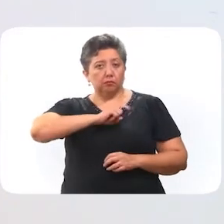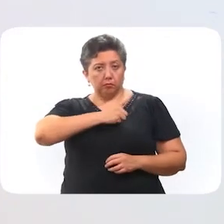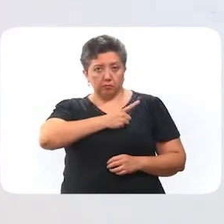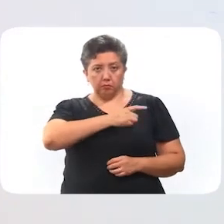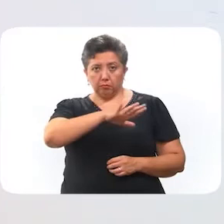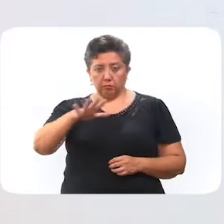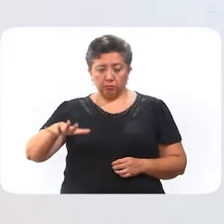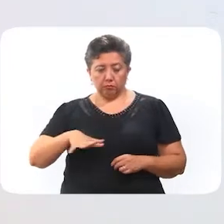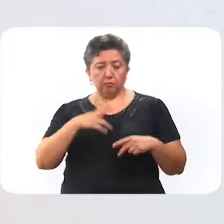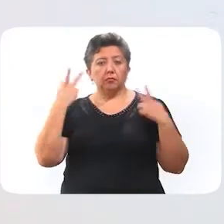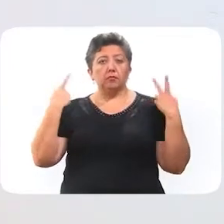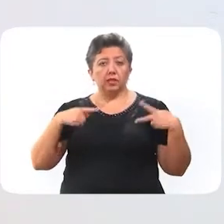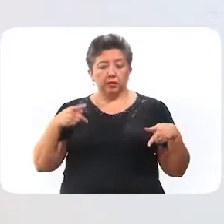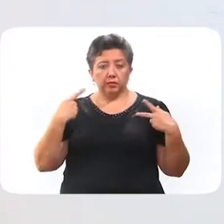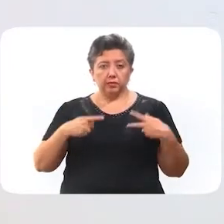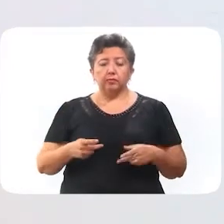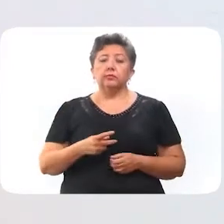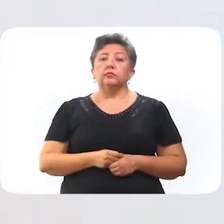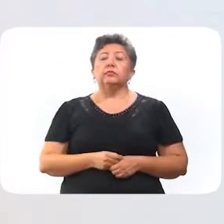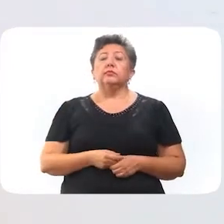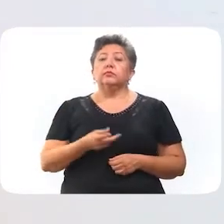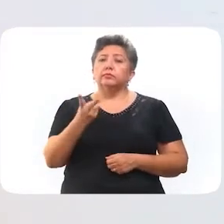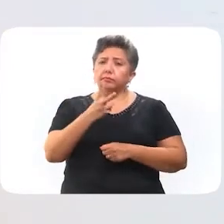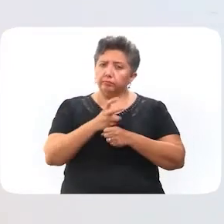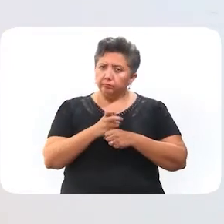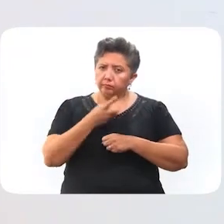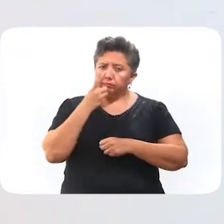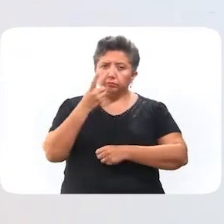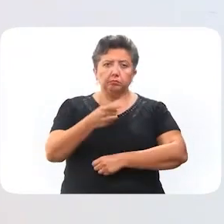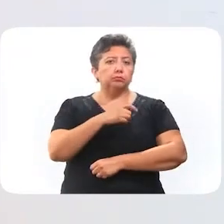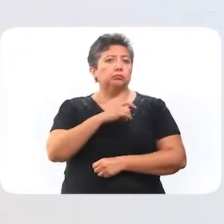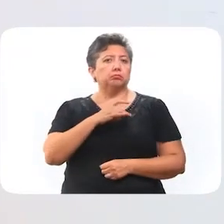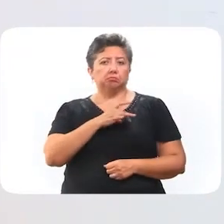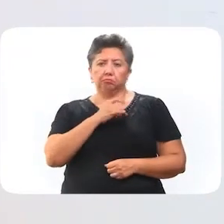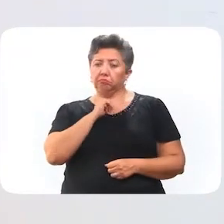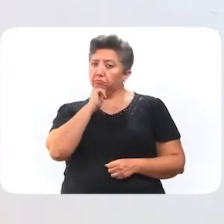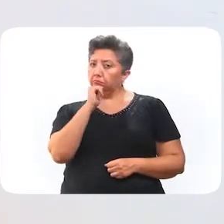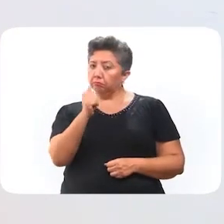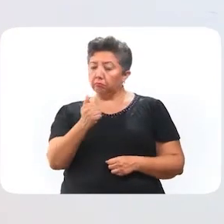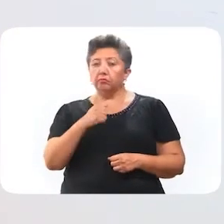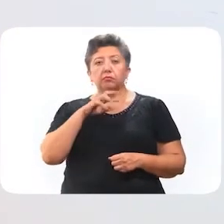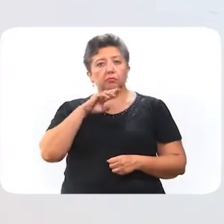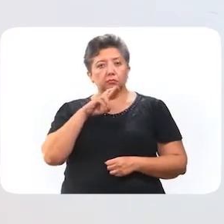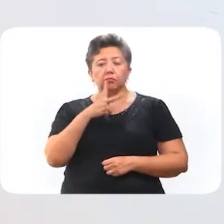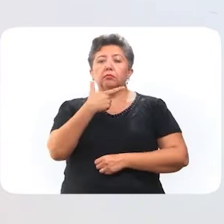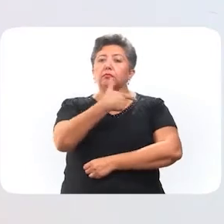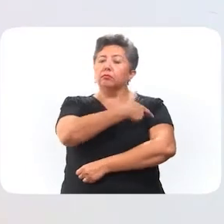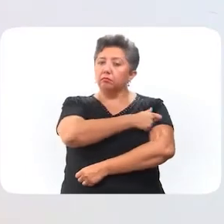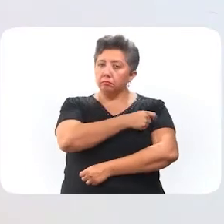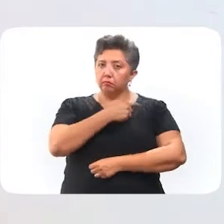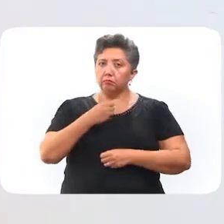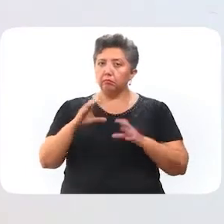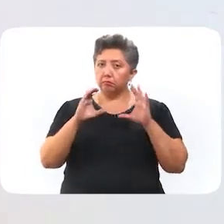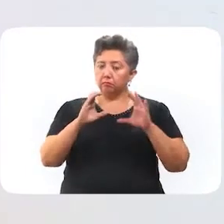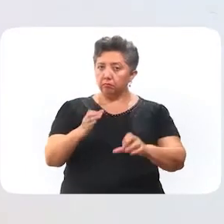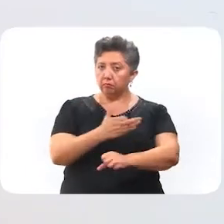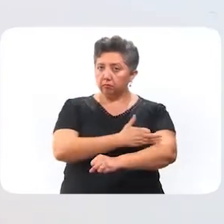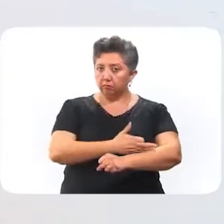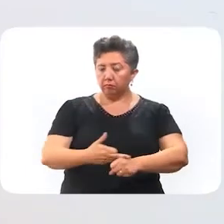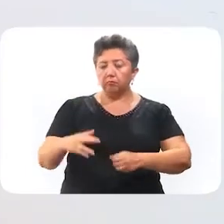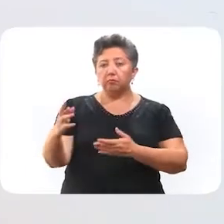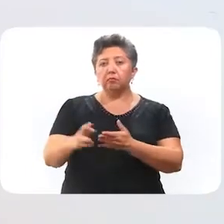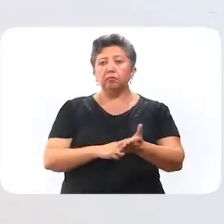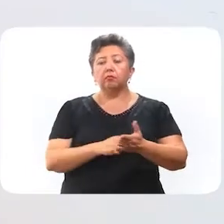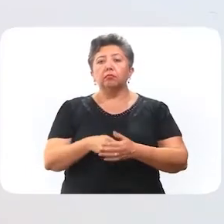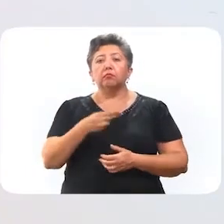y de las demás personas. Los invitamos a vacunarse sin temor para proteger nuestra salud y la de nuestras familias. Se